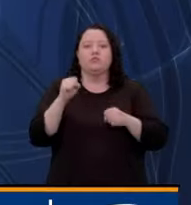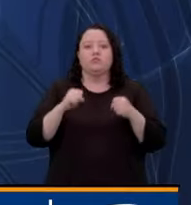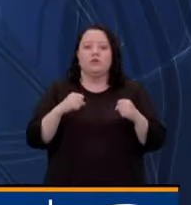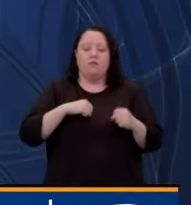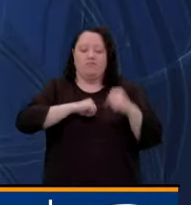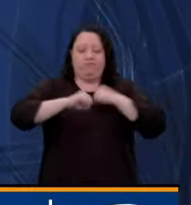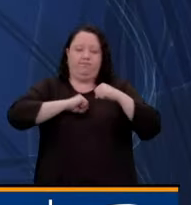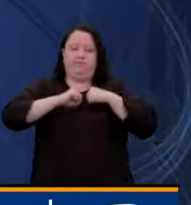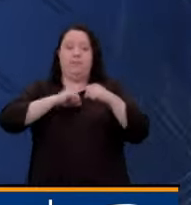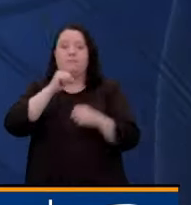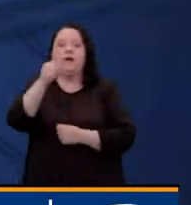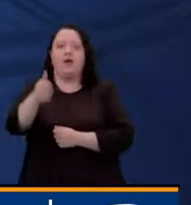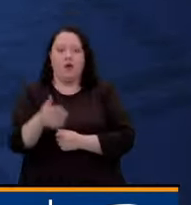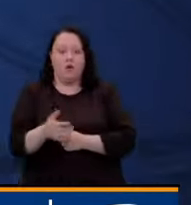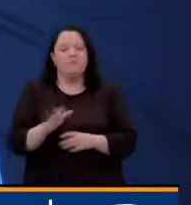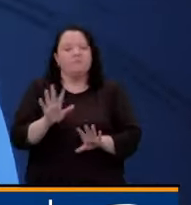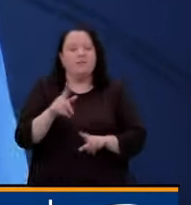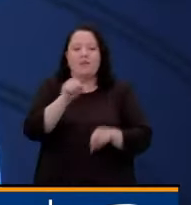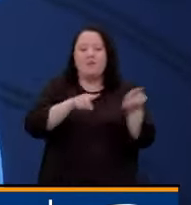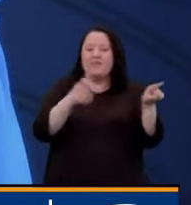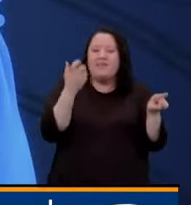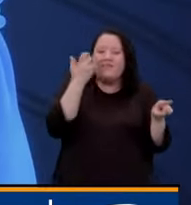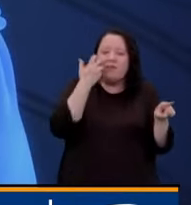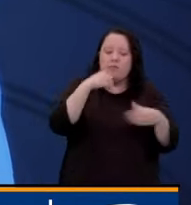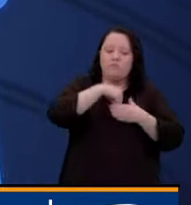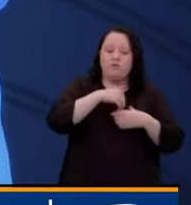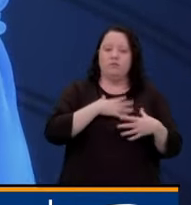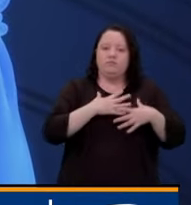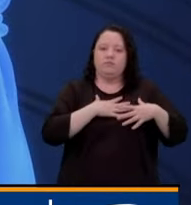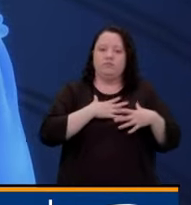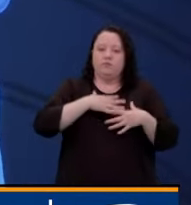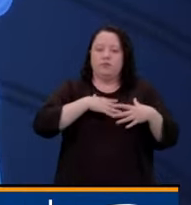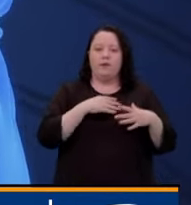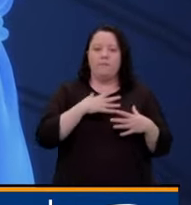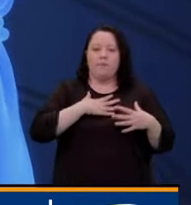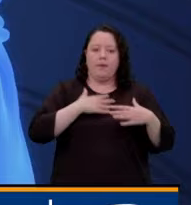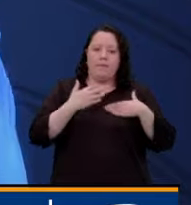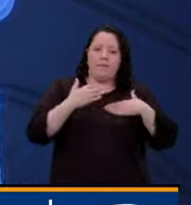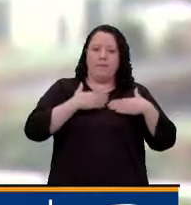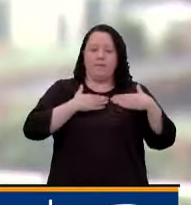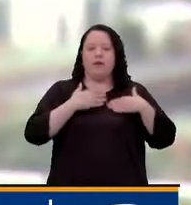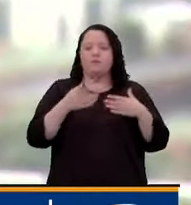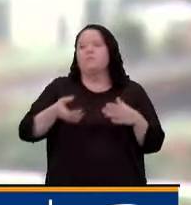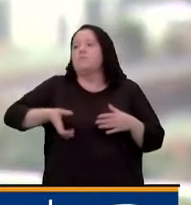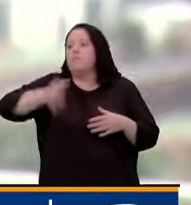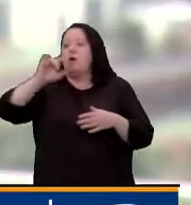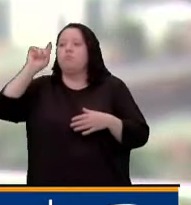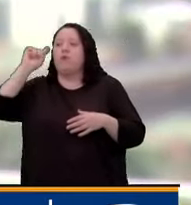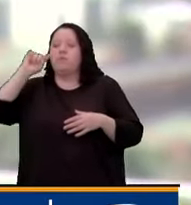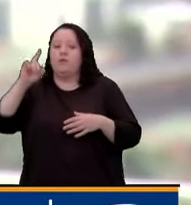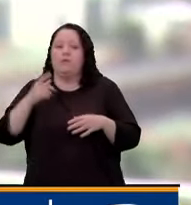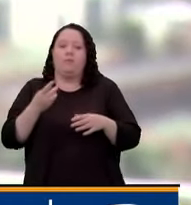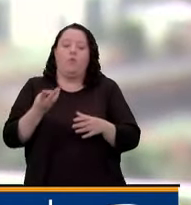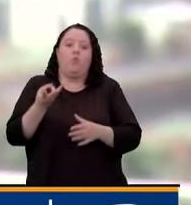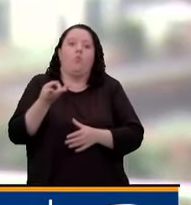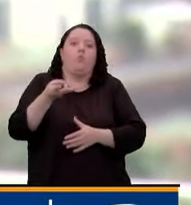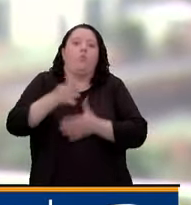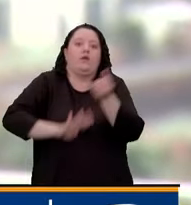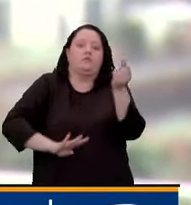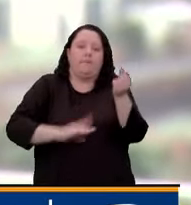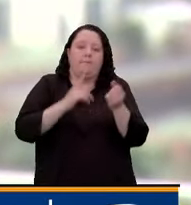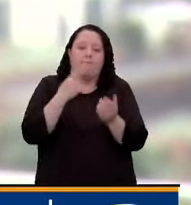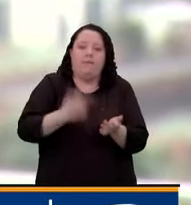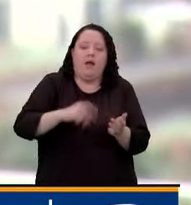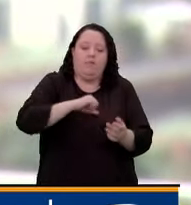arritmias. Los pacientes que tienen estas arritmias o el riesgo de presentarlas de base y toman alcohol tienen un riesgo 4 veces mayor de